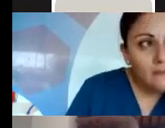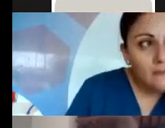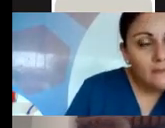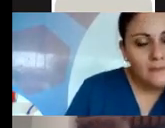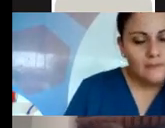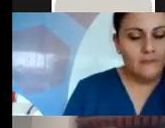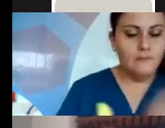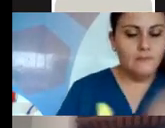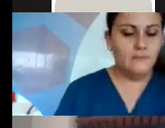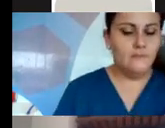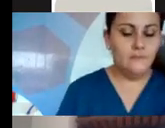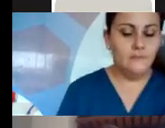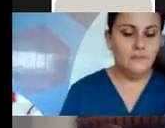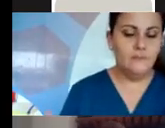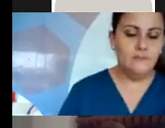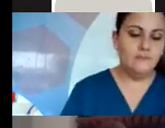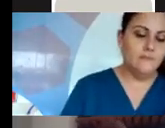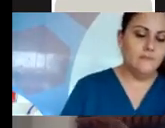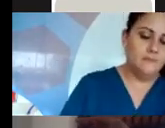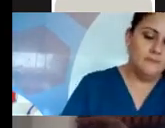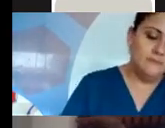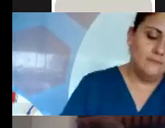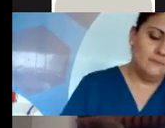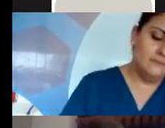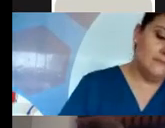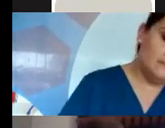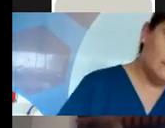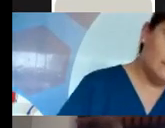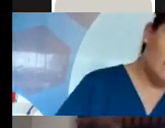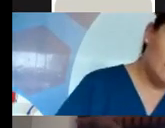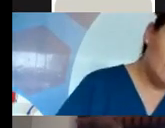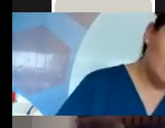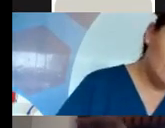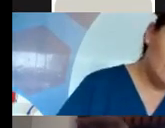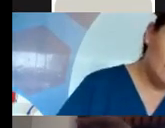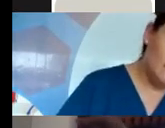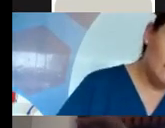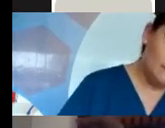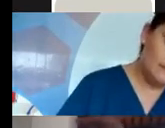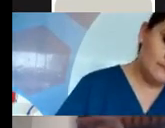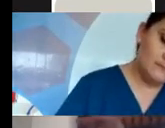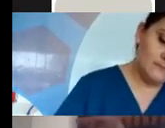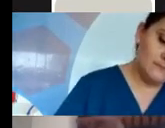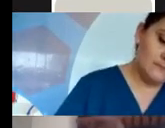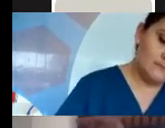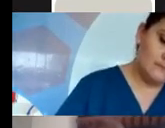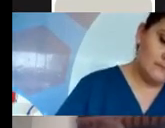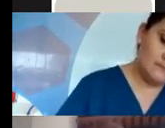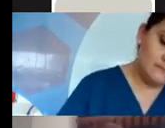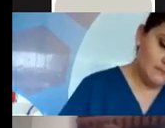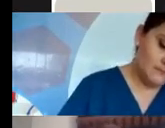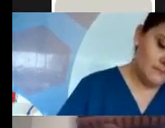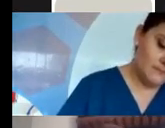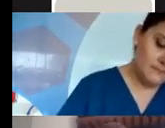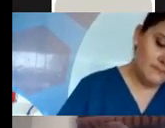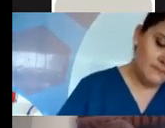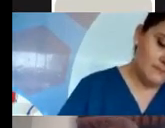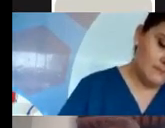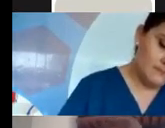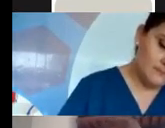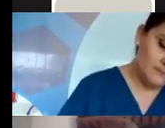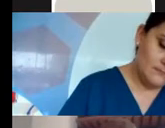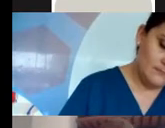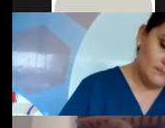cifosis, claramente llegar a dar un soporte, no a empujar, soportar, dar un soporte cefálico, implica